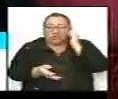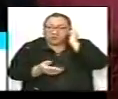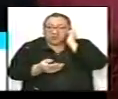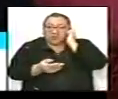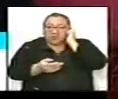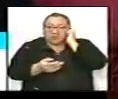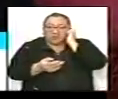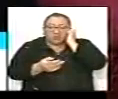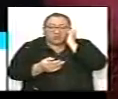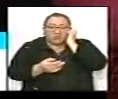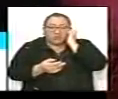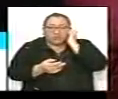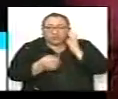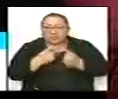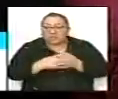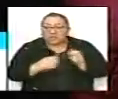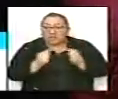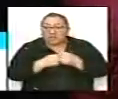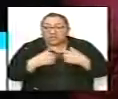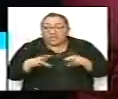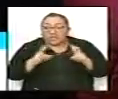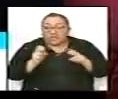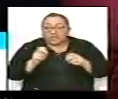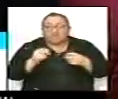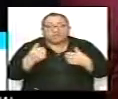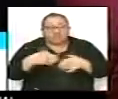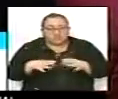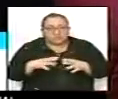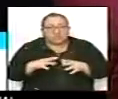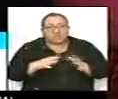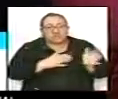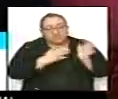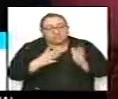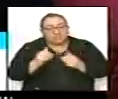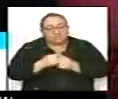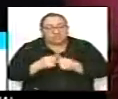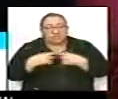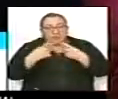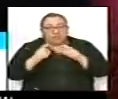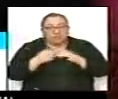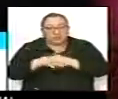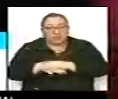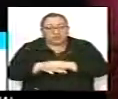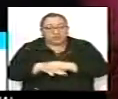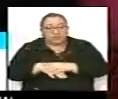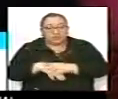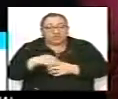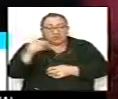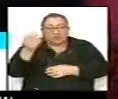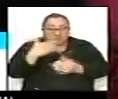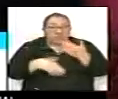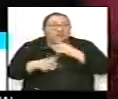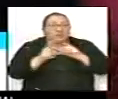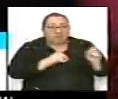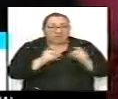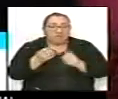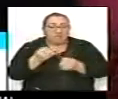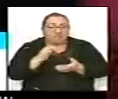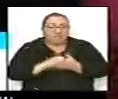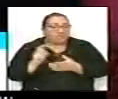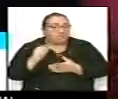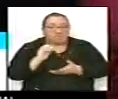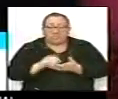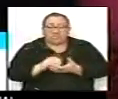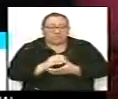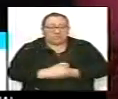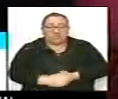le sugeriría que como ya estos temas, y sobre todo el de la democracia interna, los hemos venido debatiendo, y no es la primera